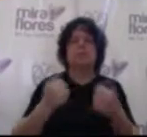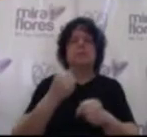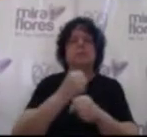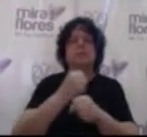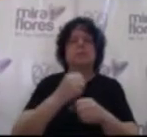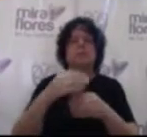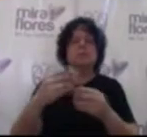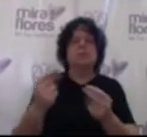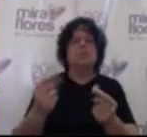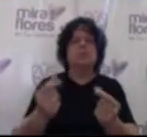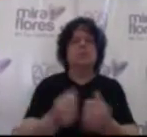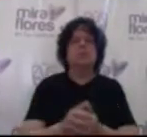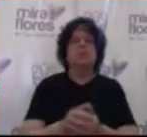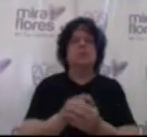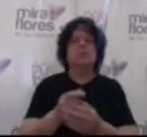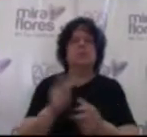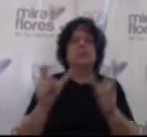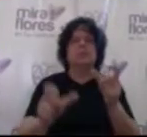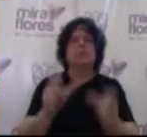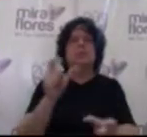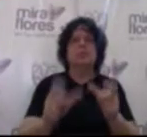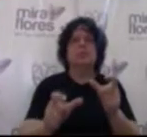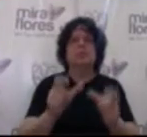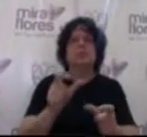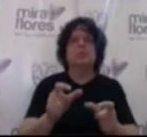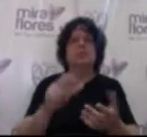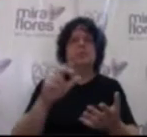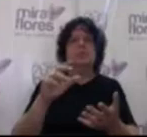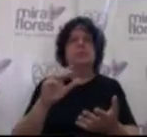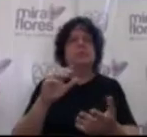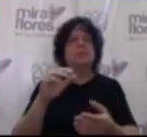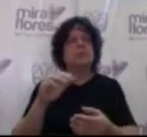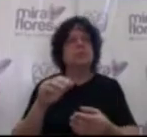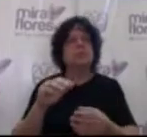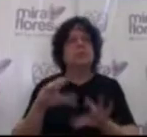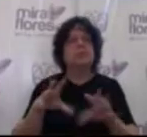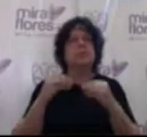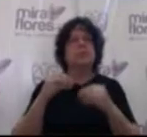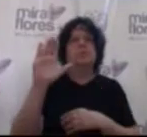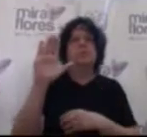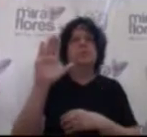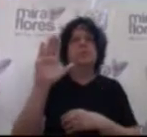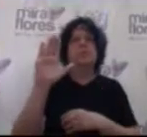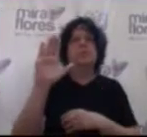de los acuerdos tomados esta mañana. Aquellos miembros del Consejo que estén a favor, si no se expresaron, señal de conformidad.